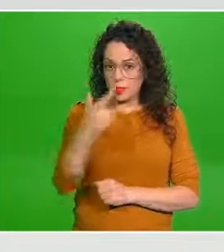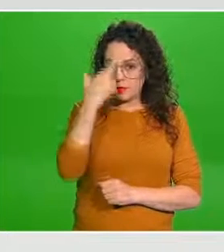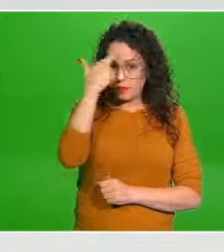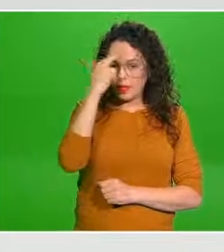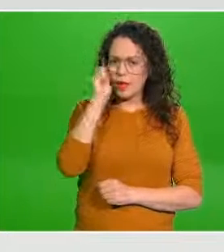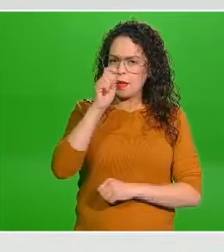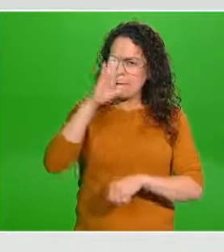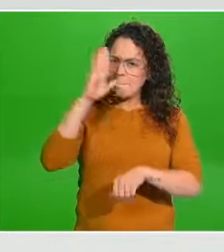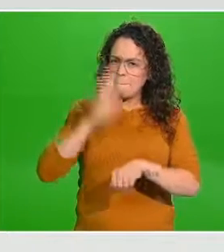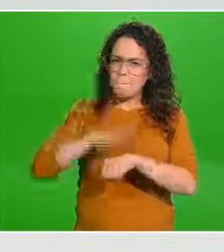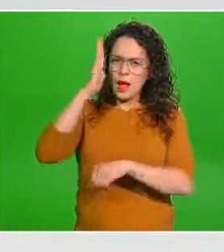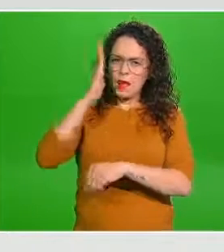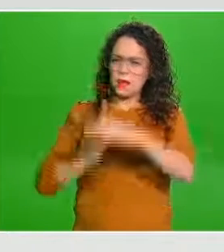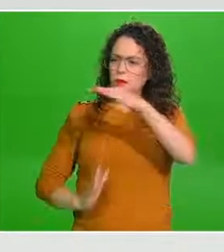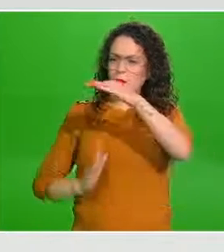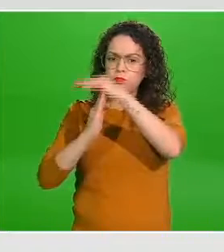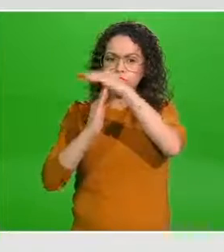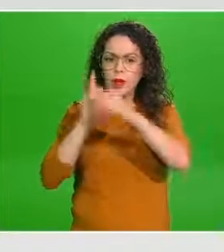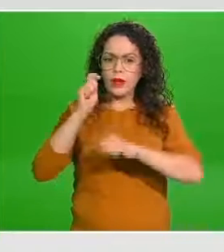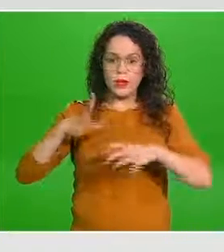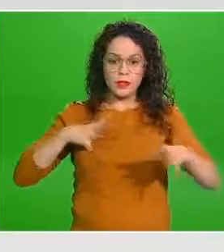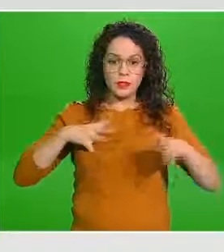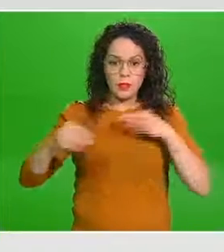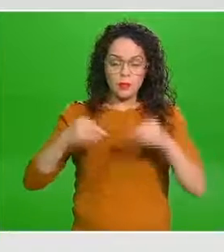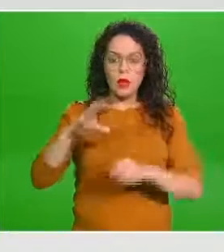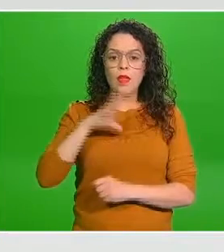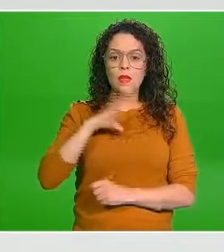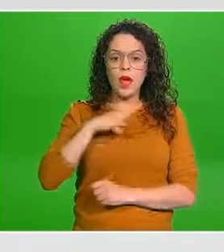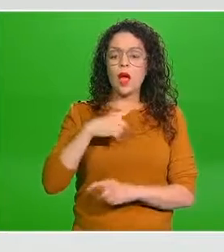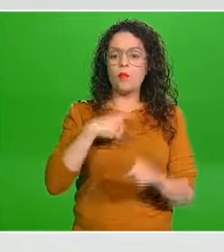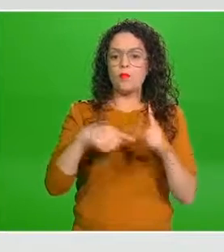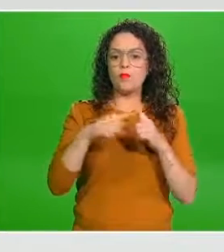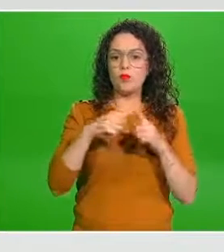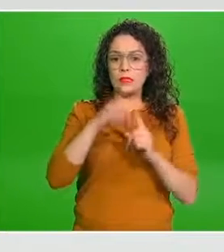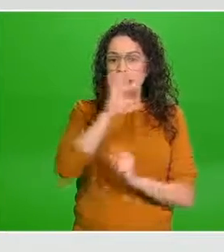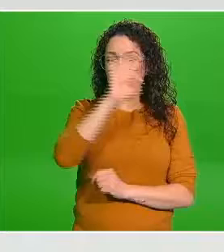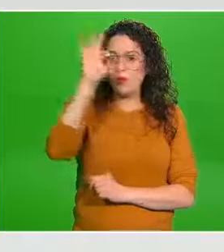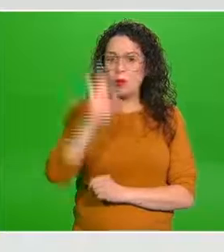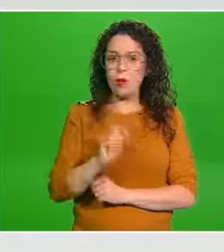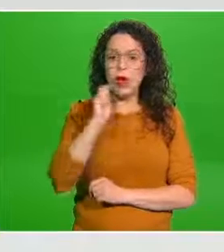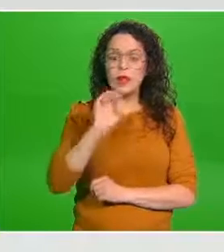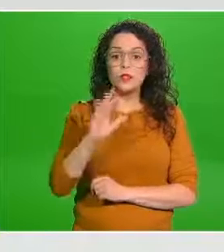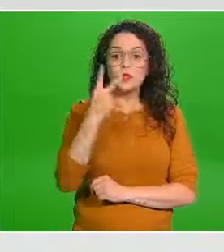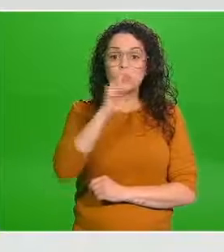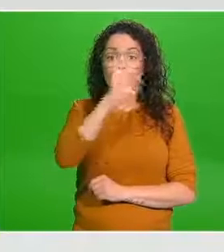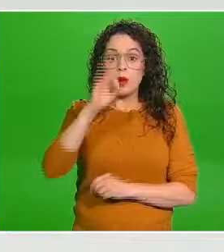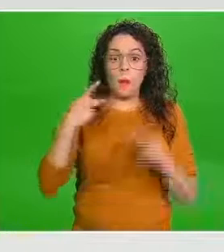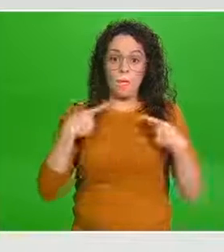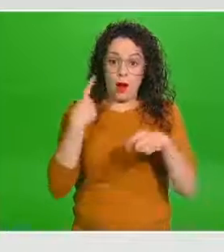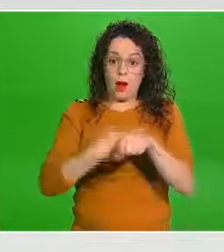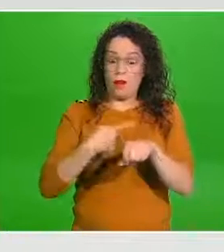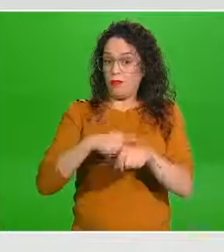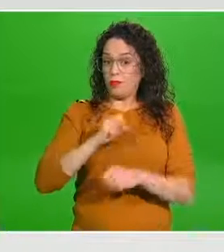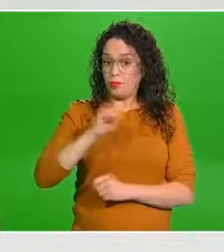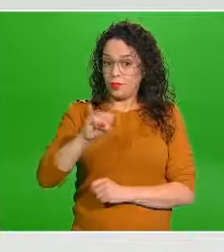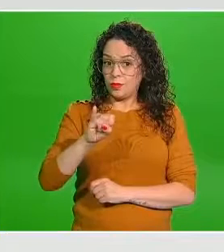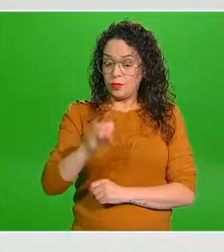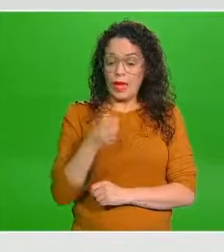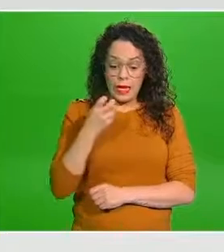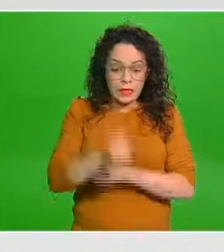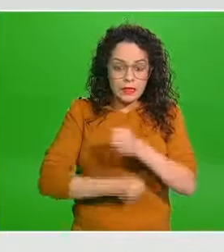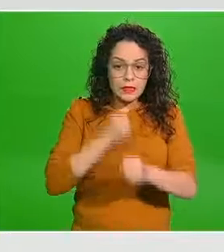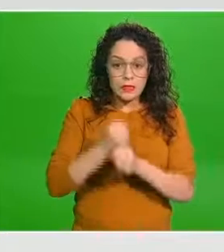punto más alto de la epidemia llegamos a tener porcentajes de positividad de 52%. De hecho, iniciamos este